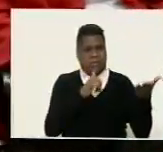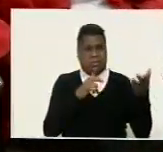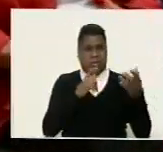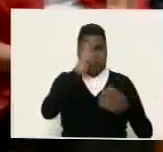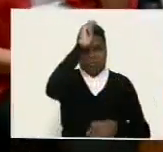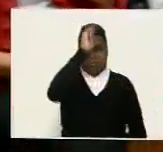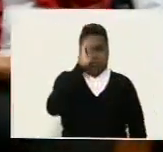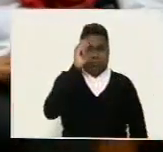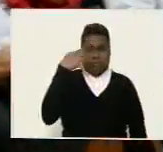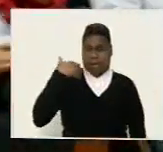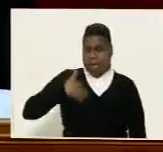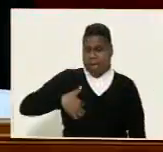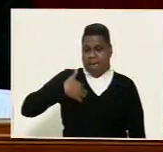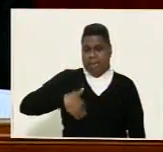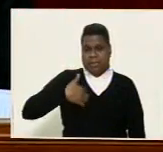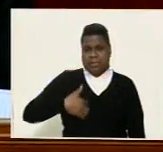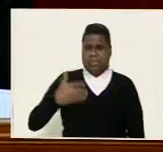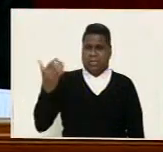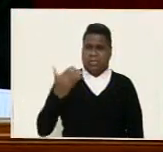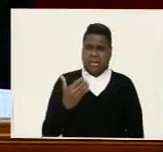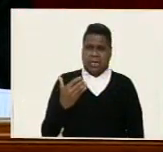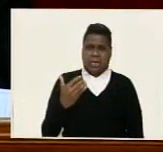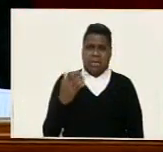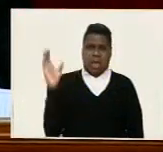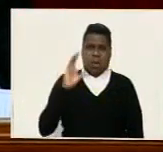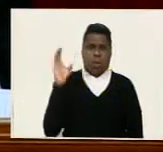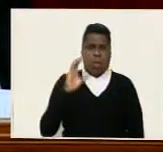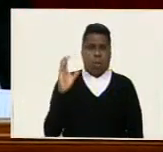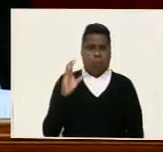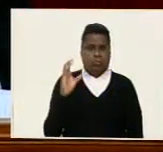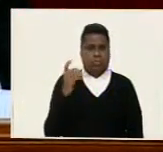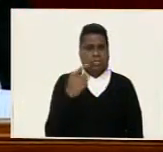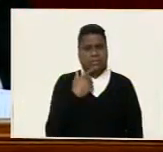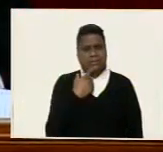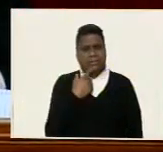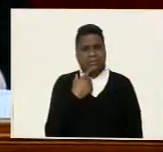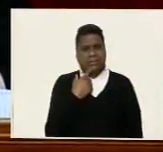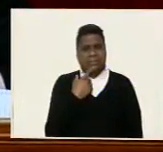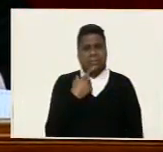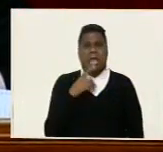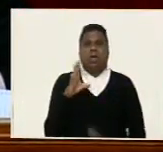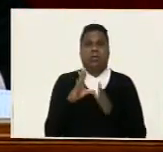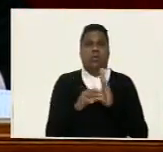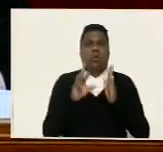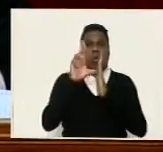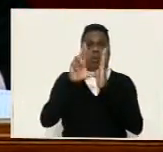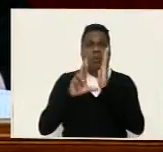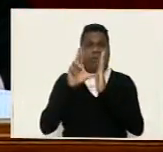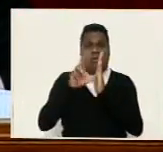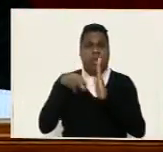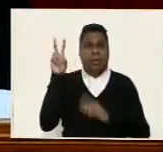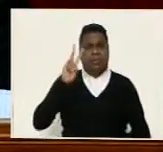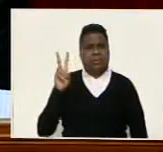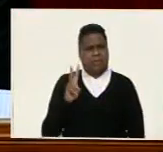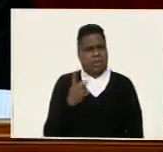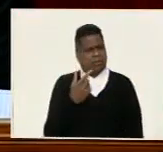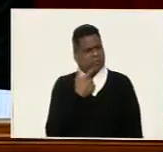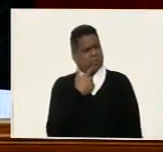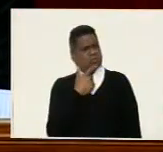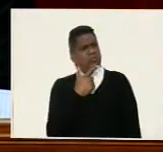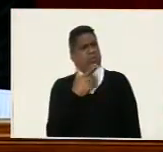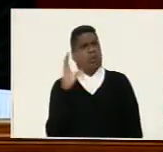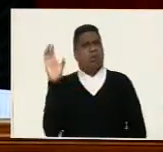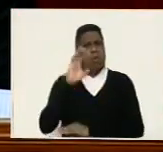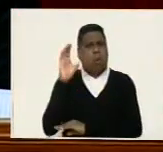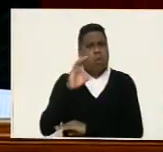Argentina. Llegan a Colombia para atender a los refugiados venezolanos. Carajo, Colombia es el